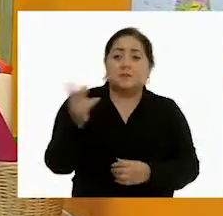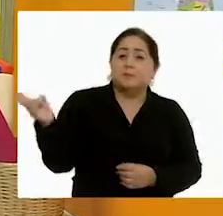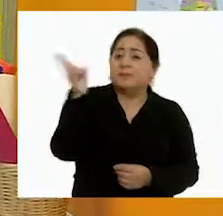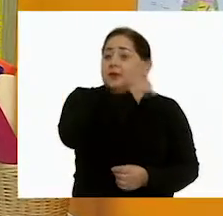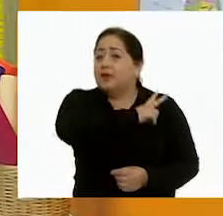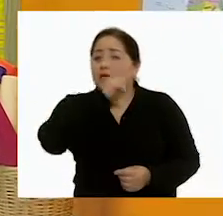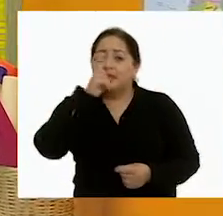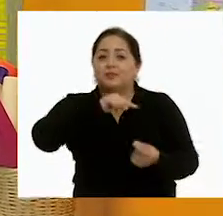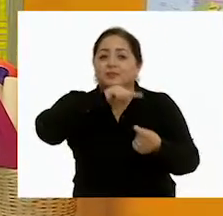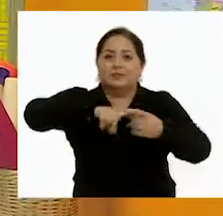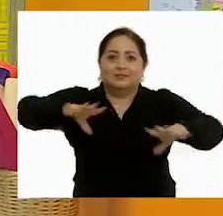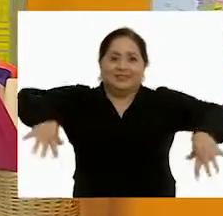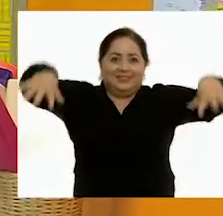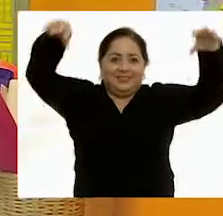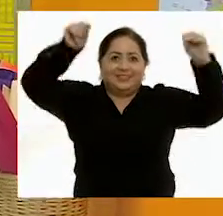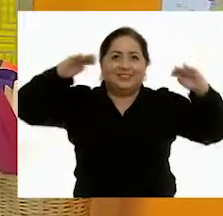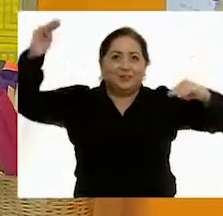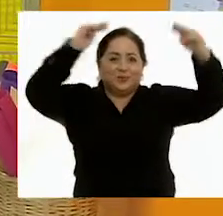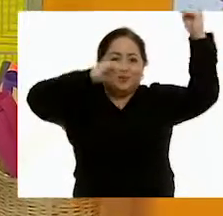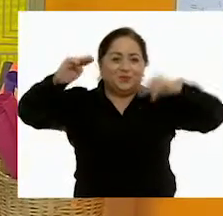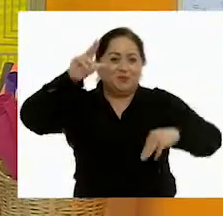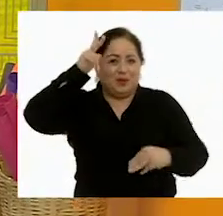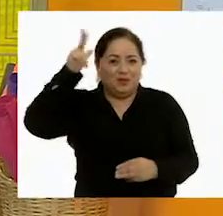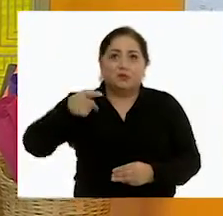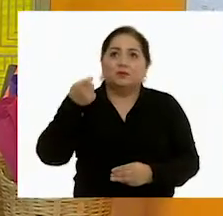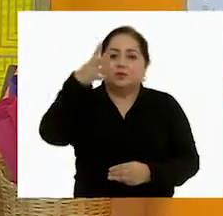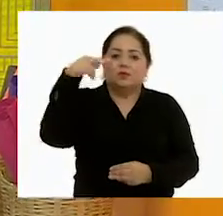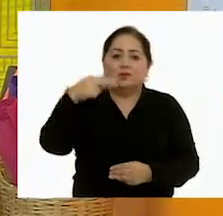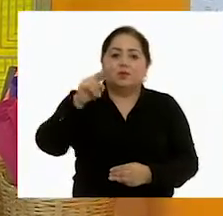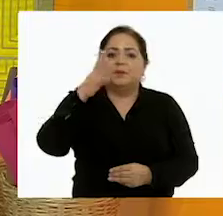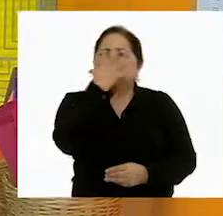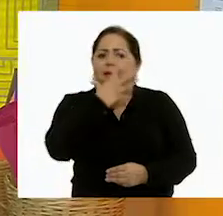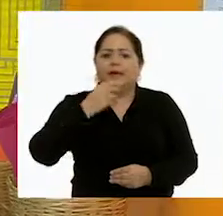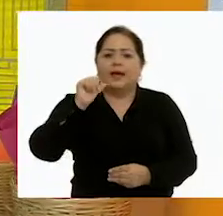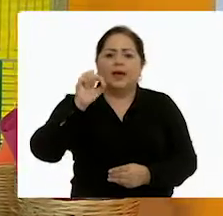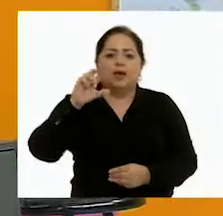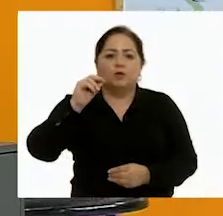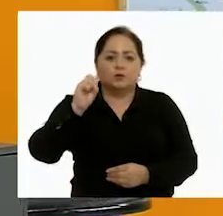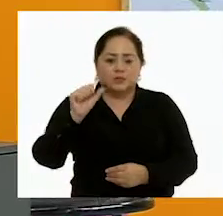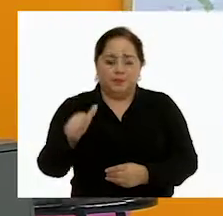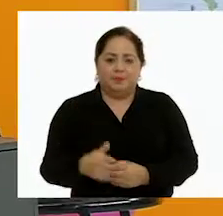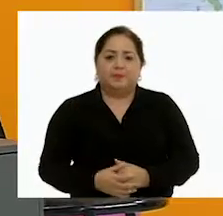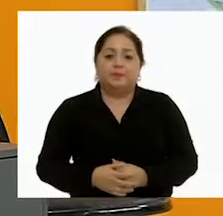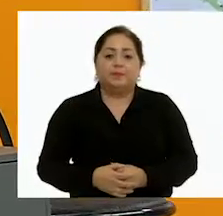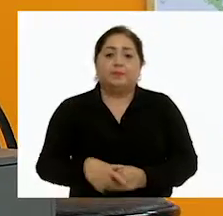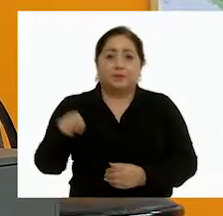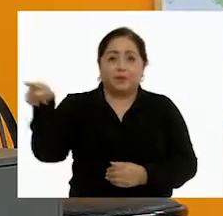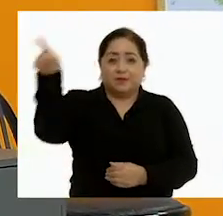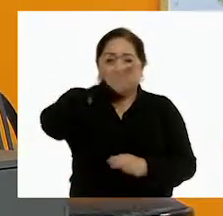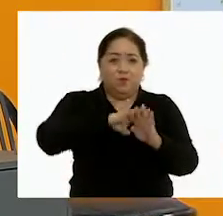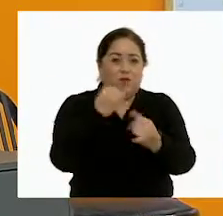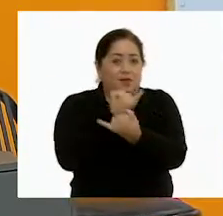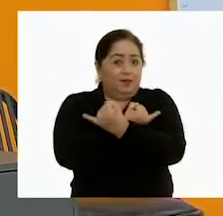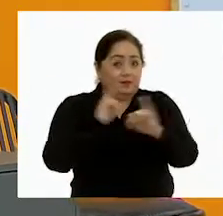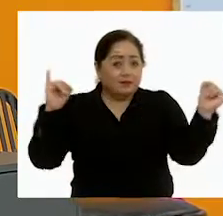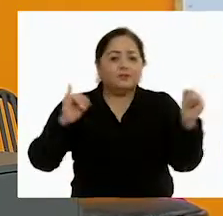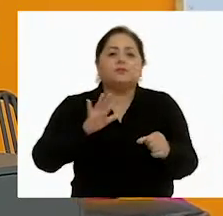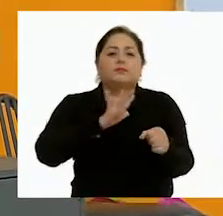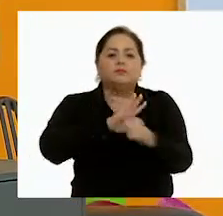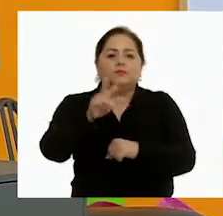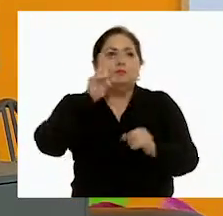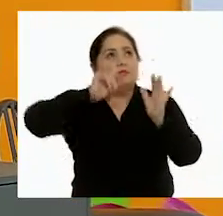que soplan desde la Sierra de Pachuca le dieron el nombre de la Bella Airosa. En su Plaza Independencia se encuentra